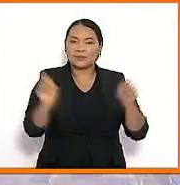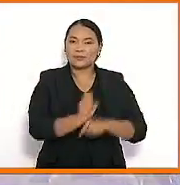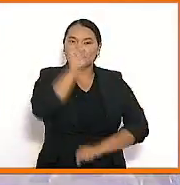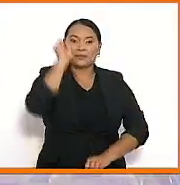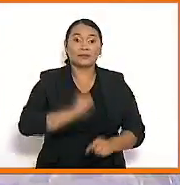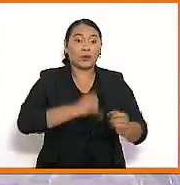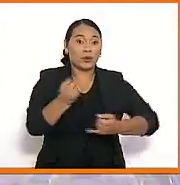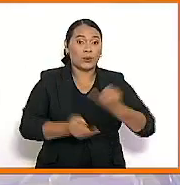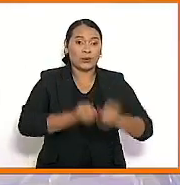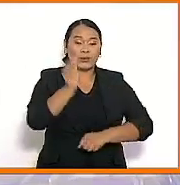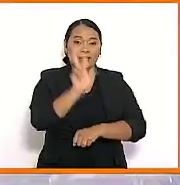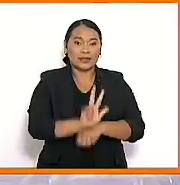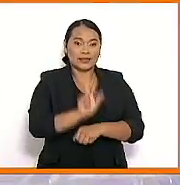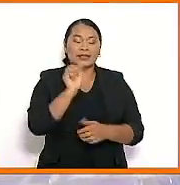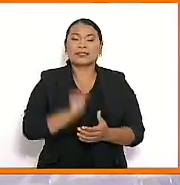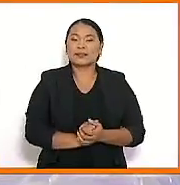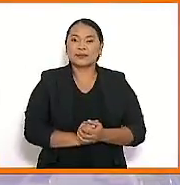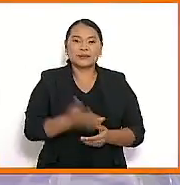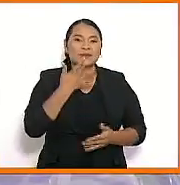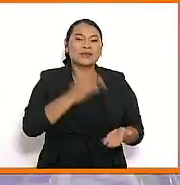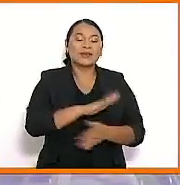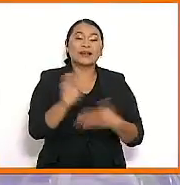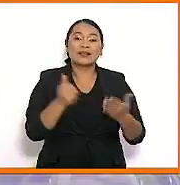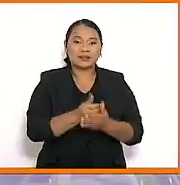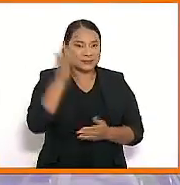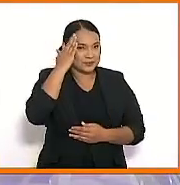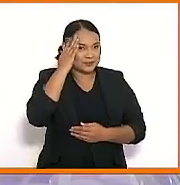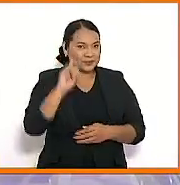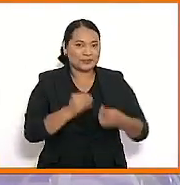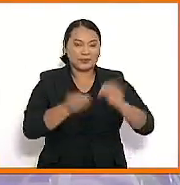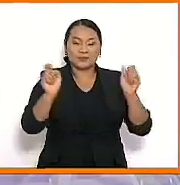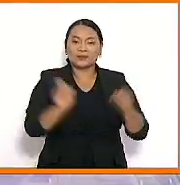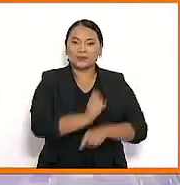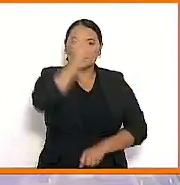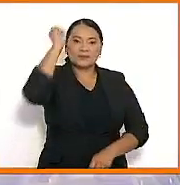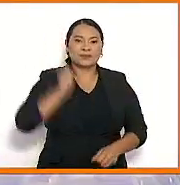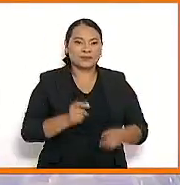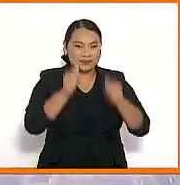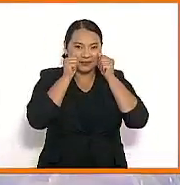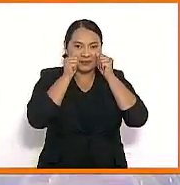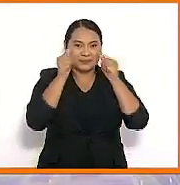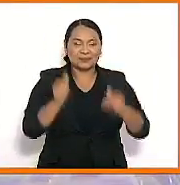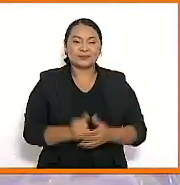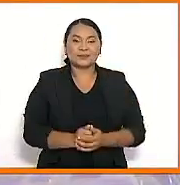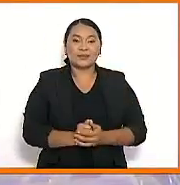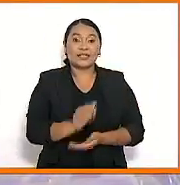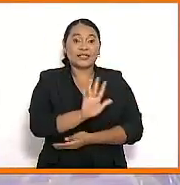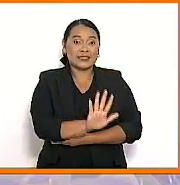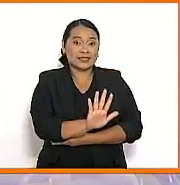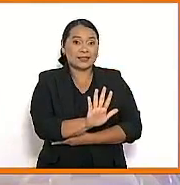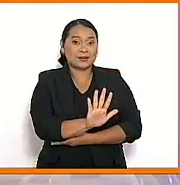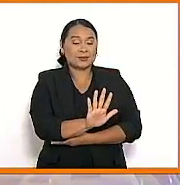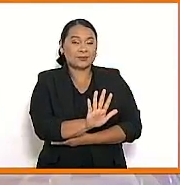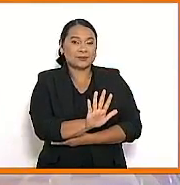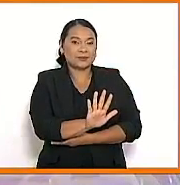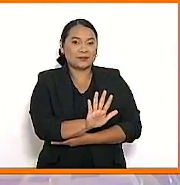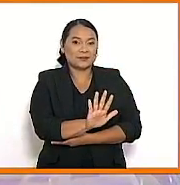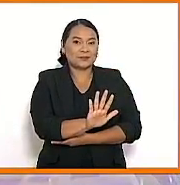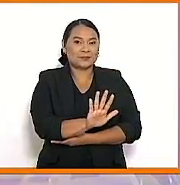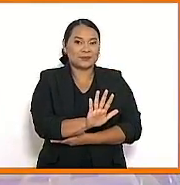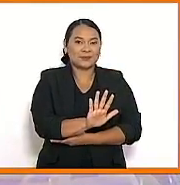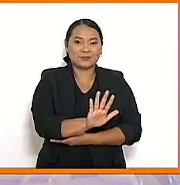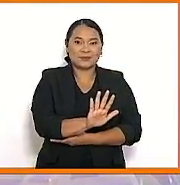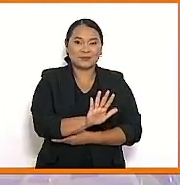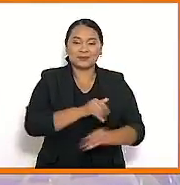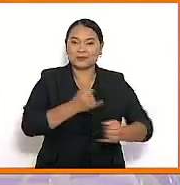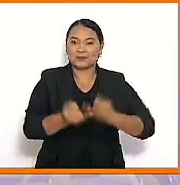deseamos muchísima suerte porque se viene el primer dígito seleccionado. Atentos. Porque este es el 5, segundo dígito ganador para